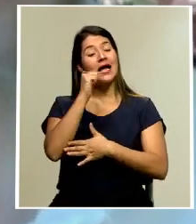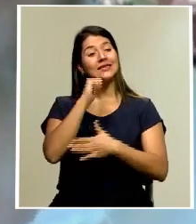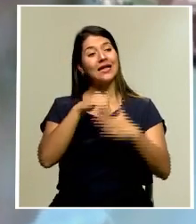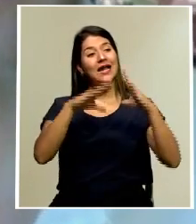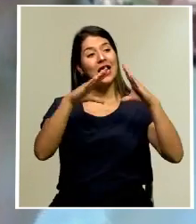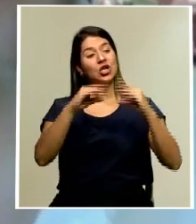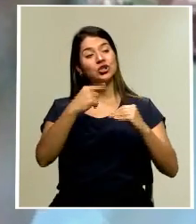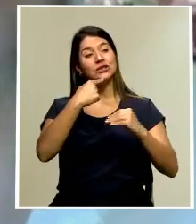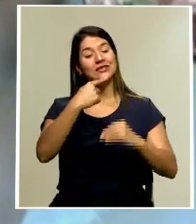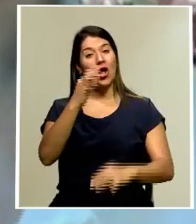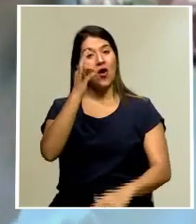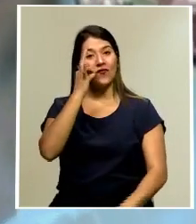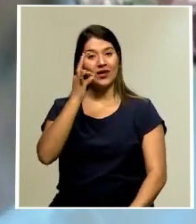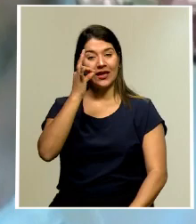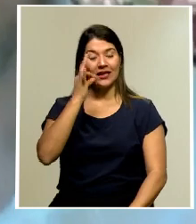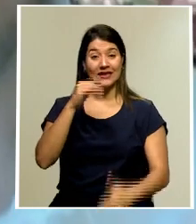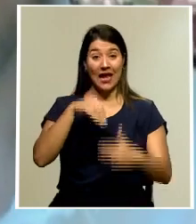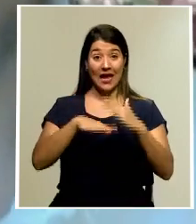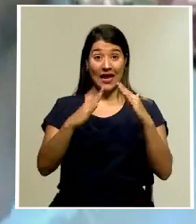Figueres?